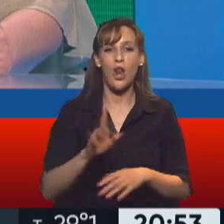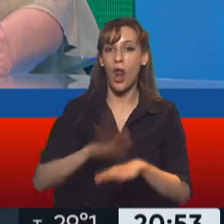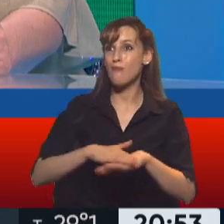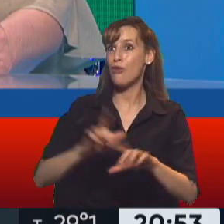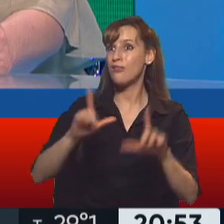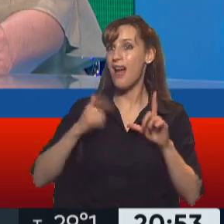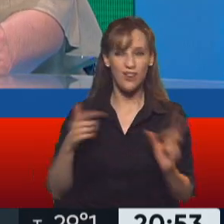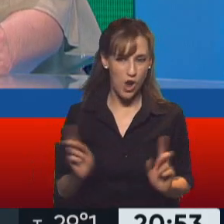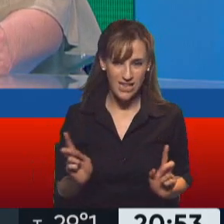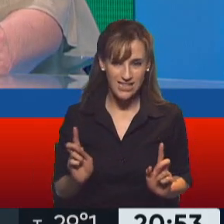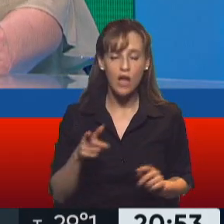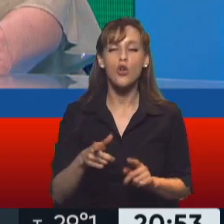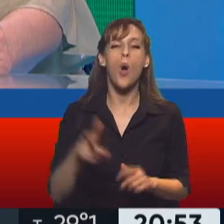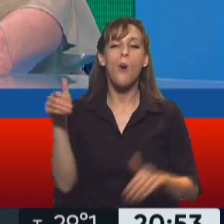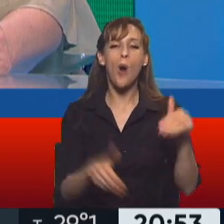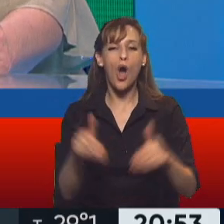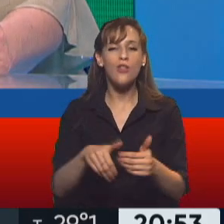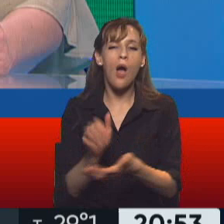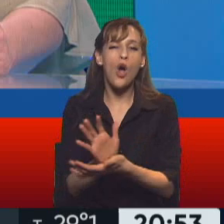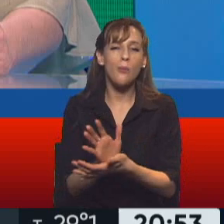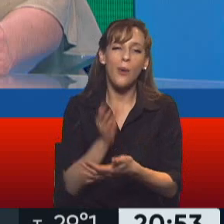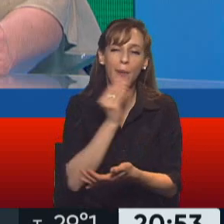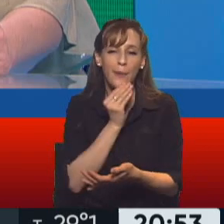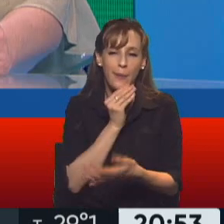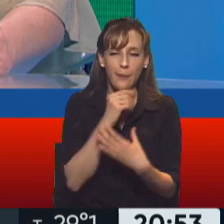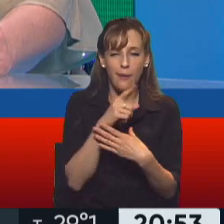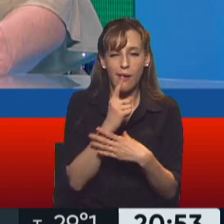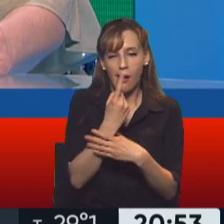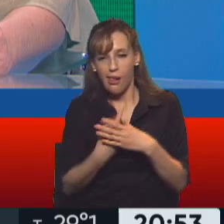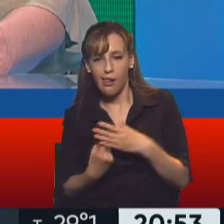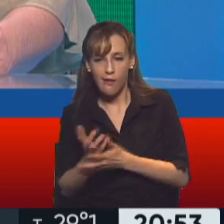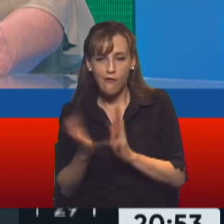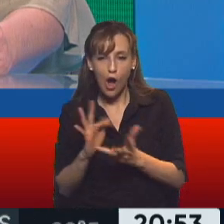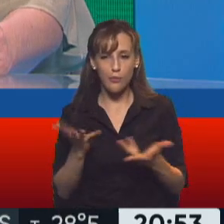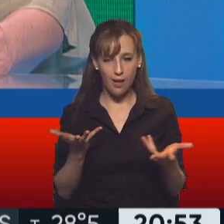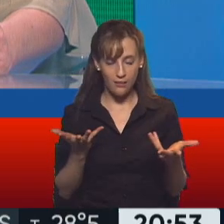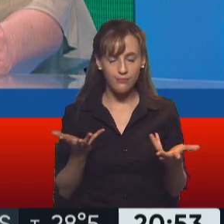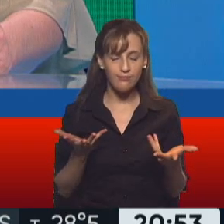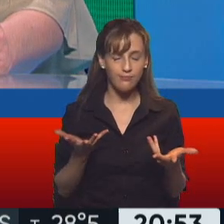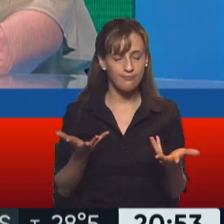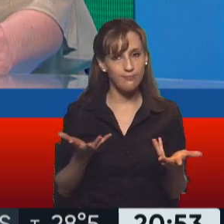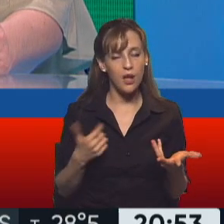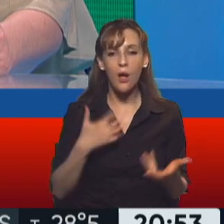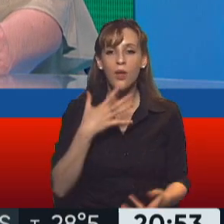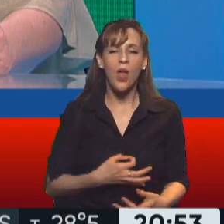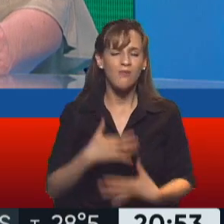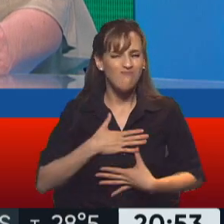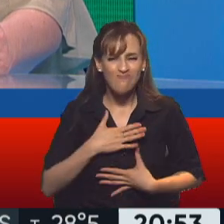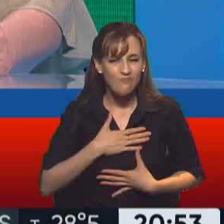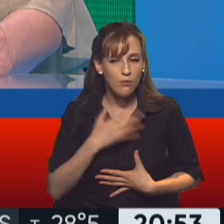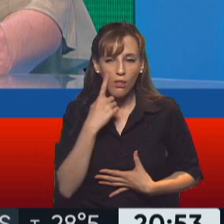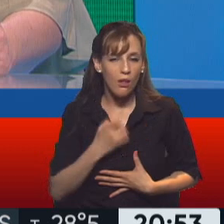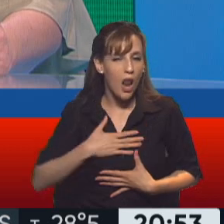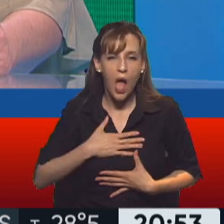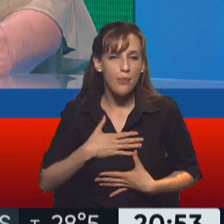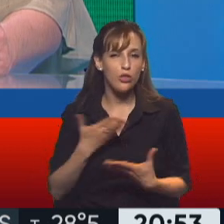no. En silencio, como si esto fuera responsabilidad solo del gobierno actual. Yo lamento mucho que el mismo Fondo Monetario no se haya hecho cargo.